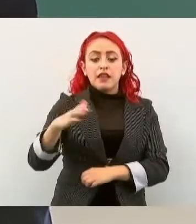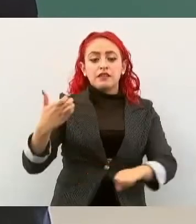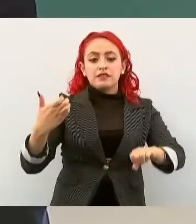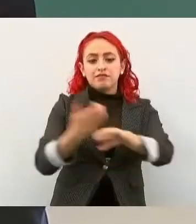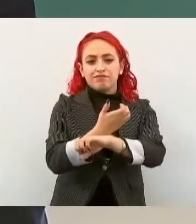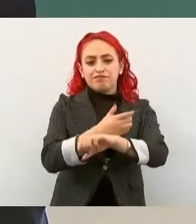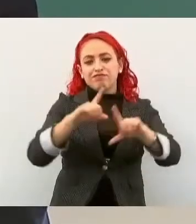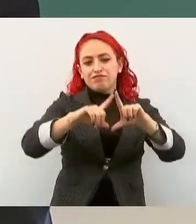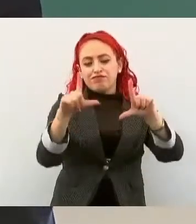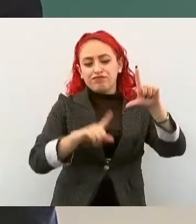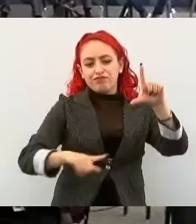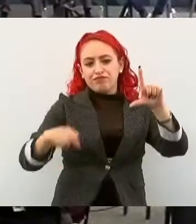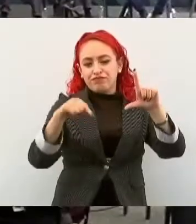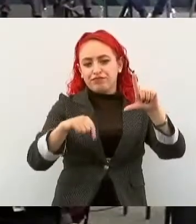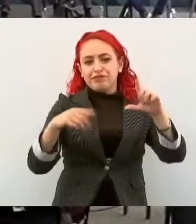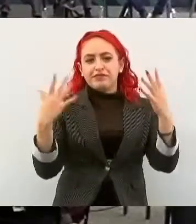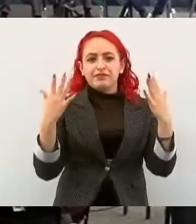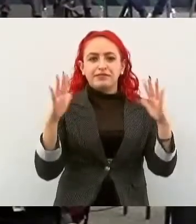estado.